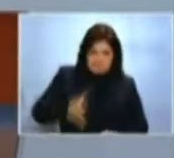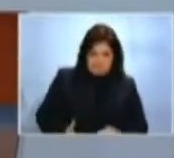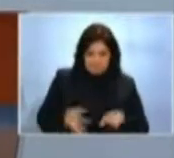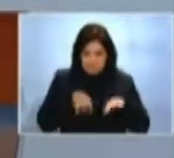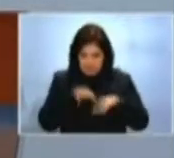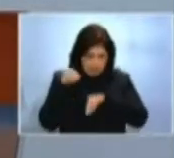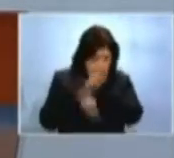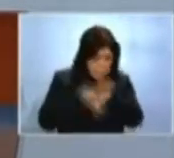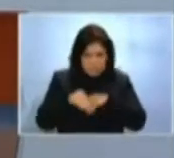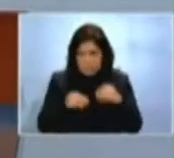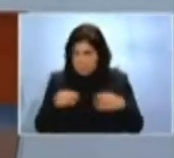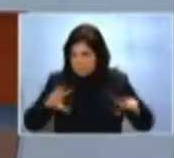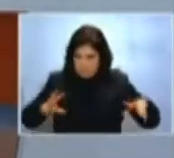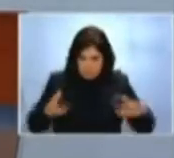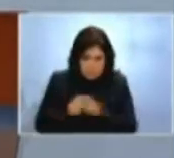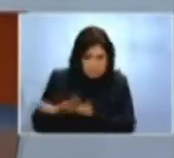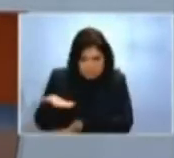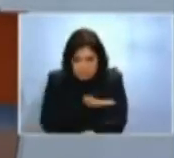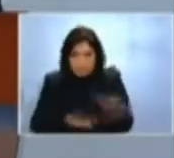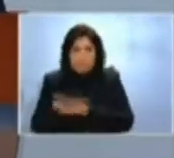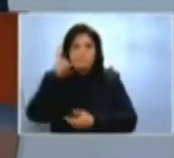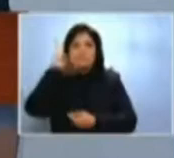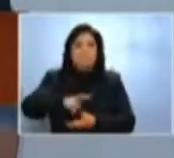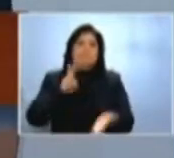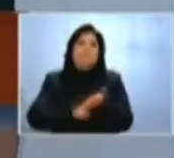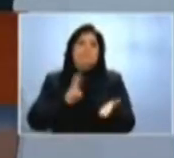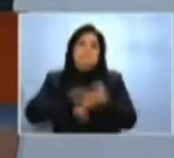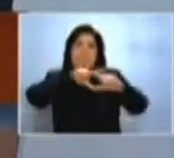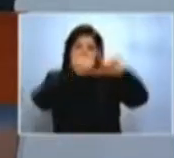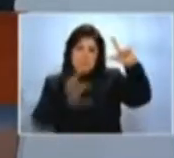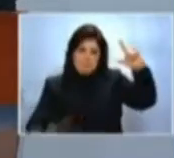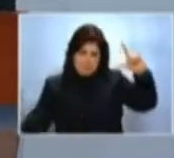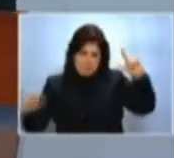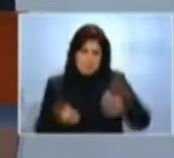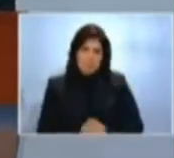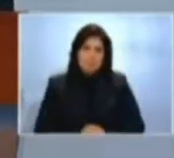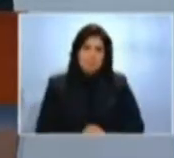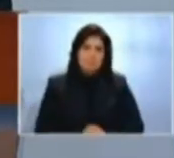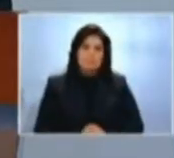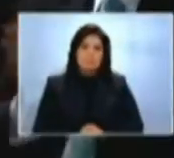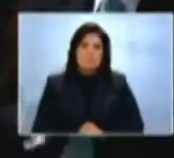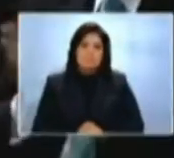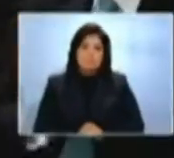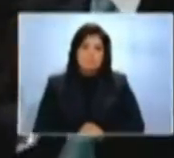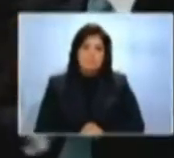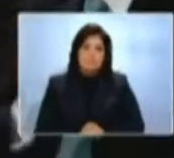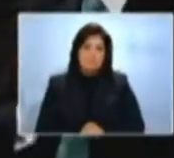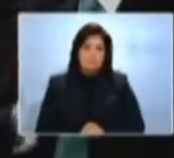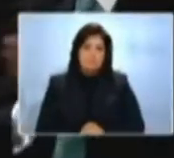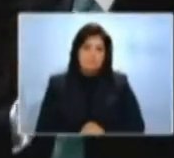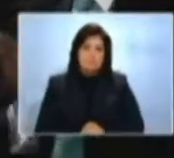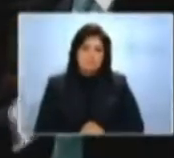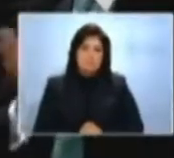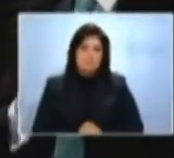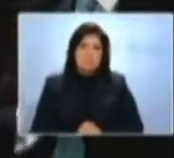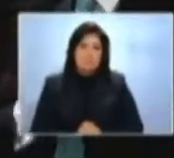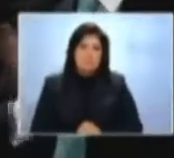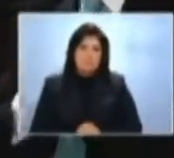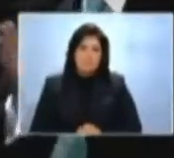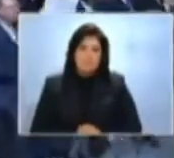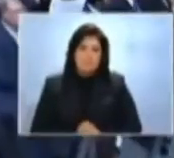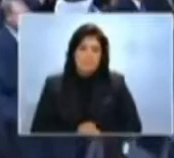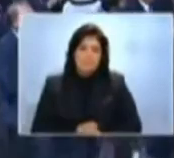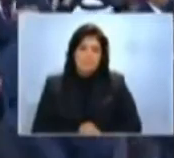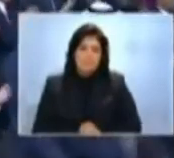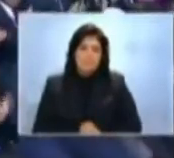las manifestaciones, cuando están los de la CENTE, cuando se instalan también Andrés Manuel López Obrador, pues